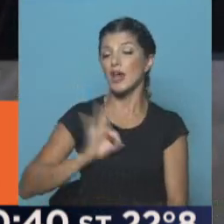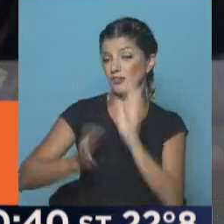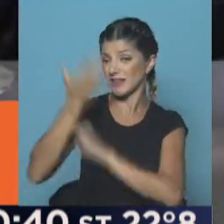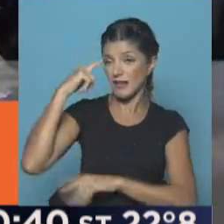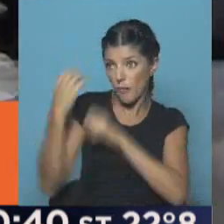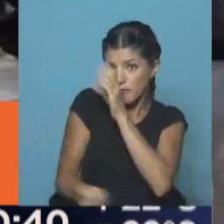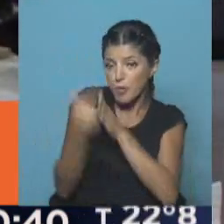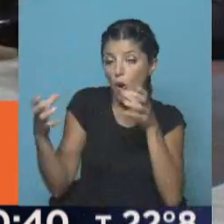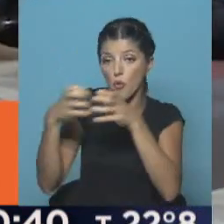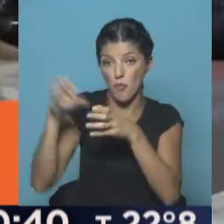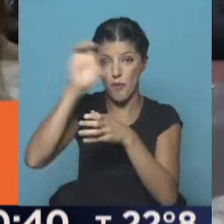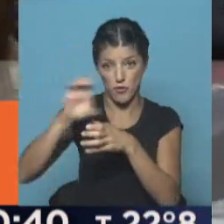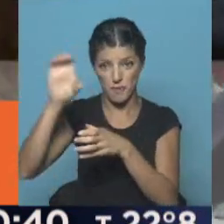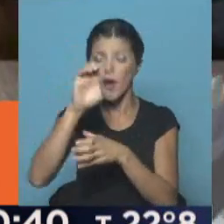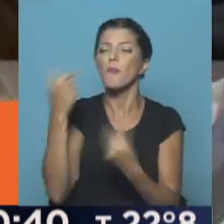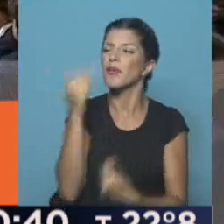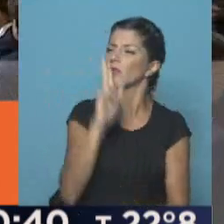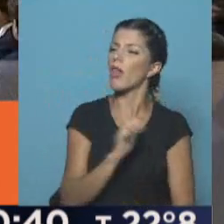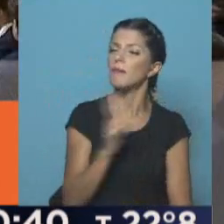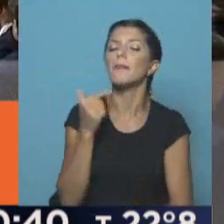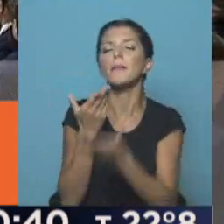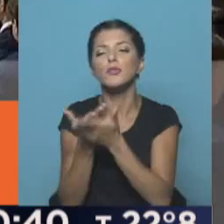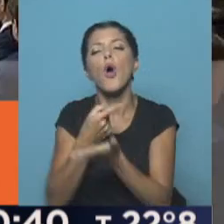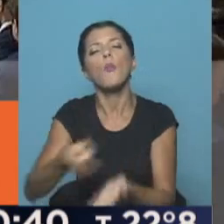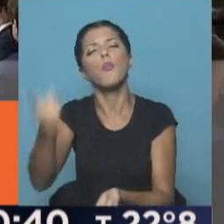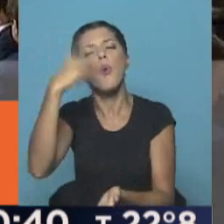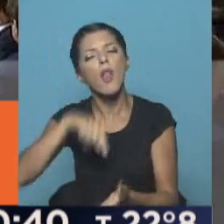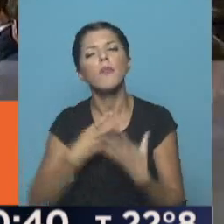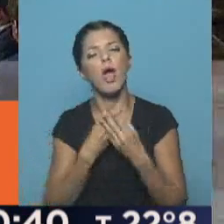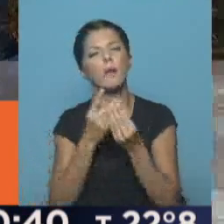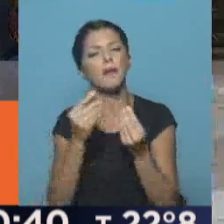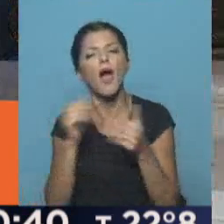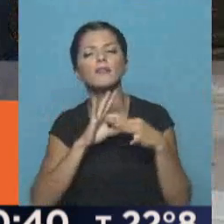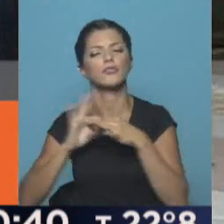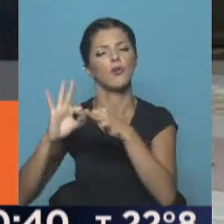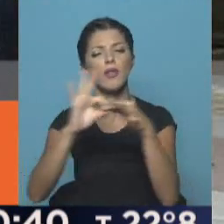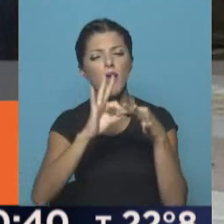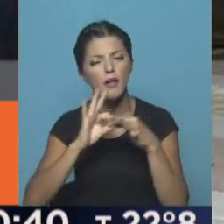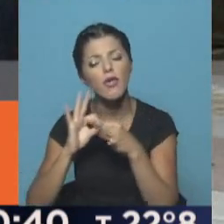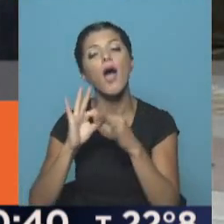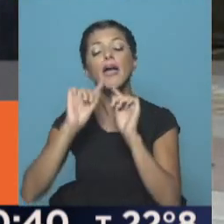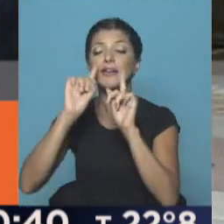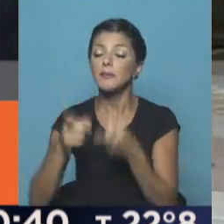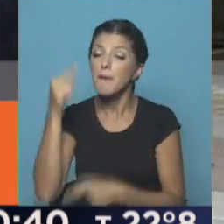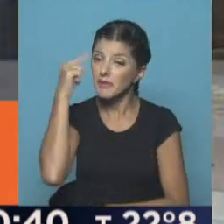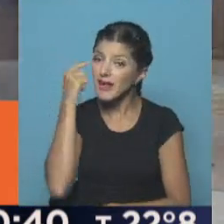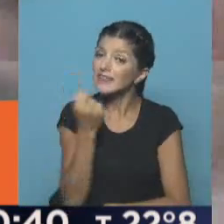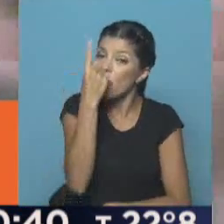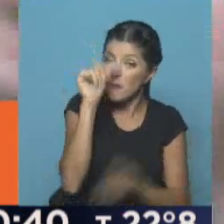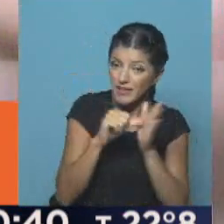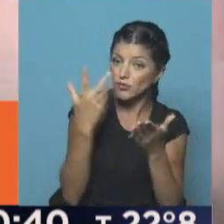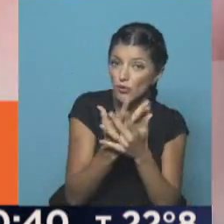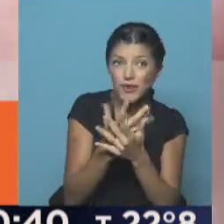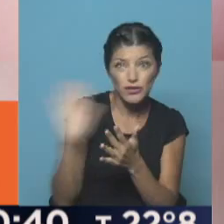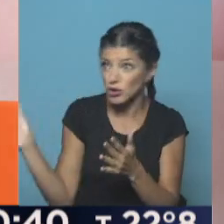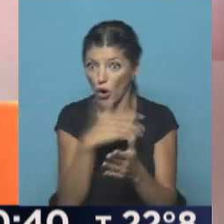el pontífice instó a encontrar de nuevo la esperanza en la solidaridad y ser conscientes de que si uno sufre,